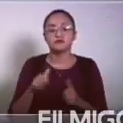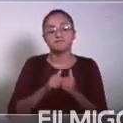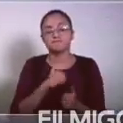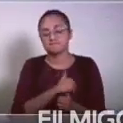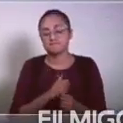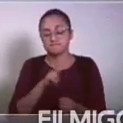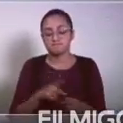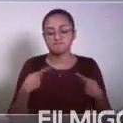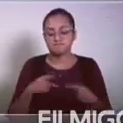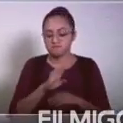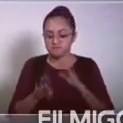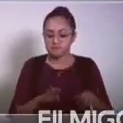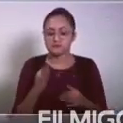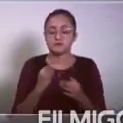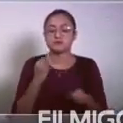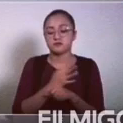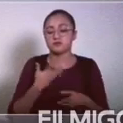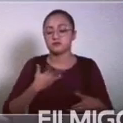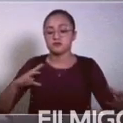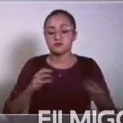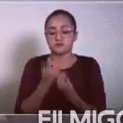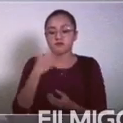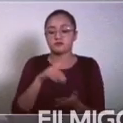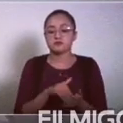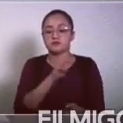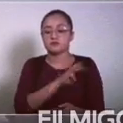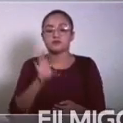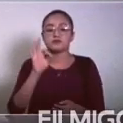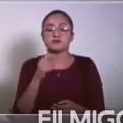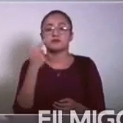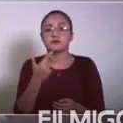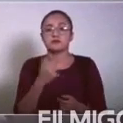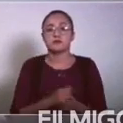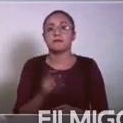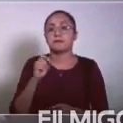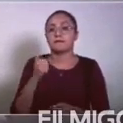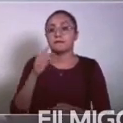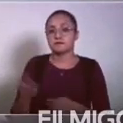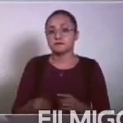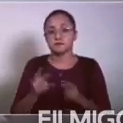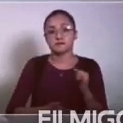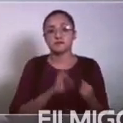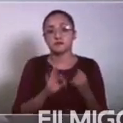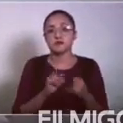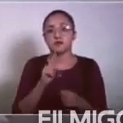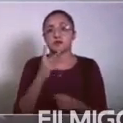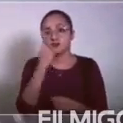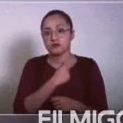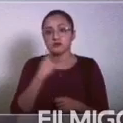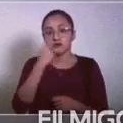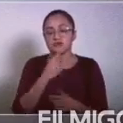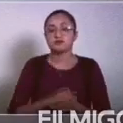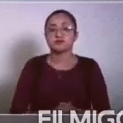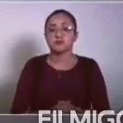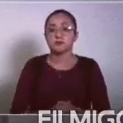lamentablemente a las defunciones tenemos un acumulado de 10 mil 347 26 defunciones en las últimas 72 horas